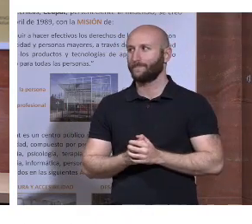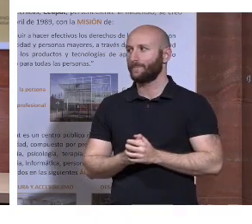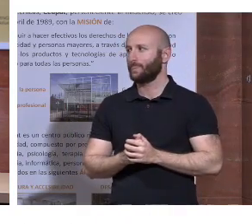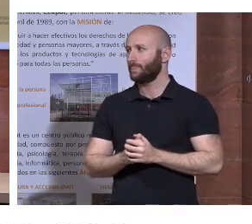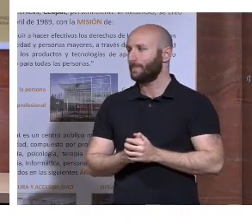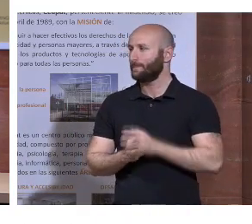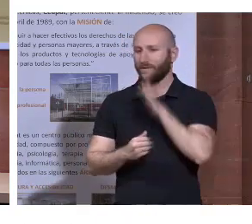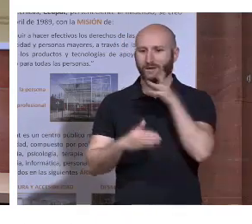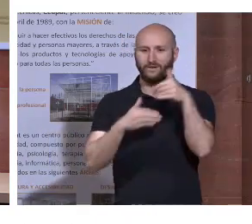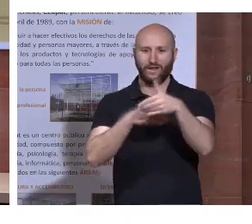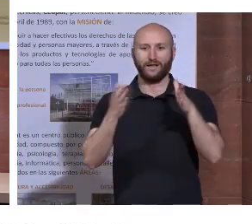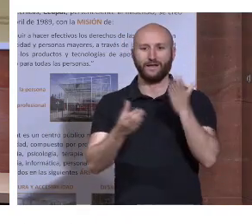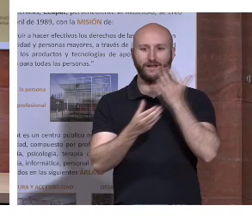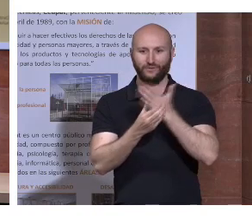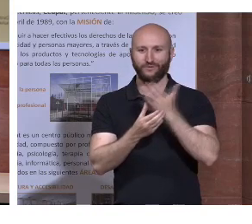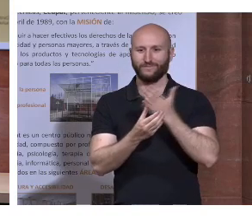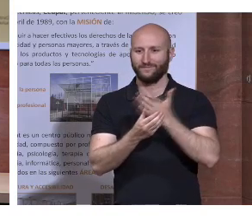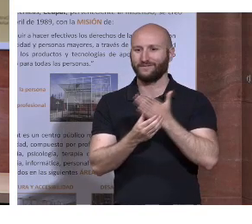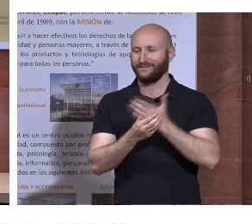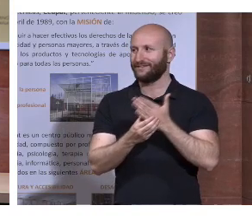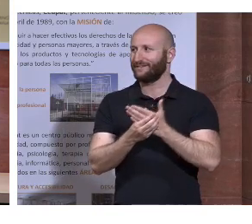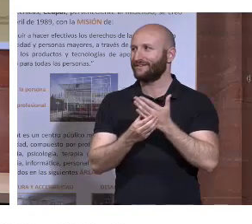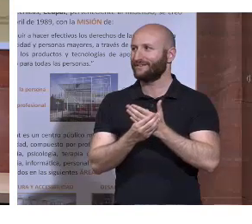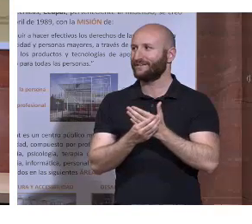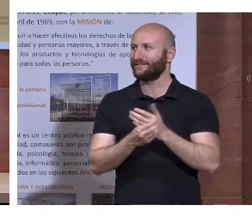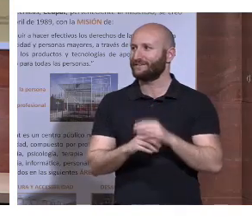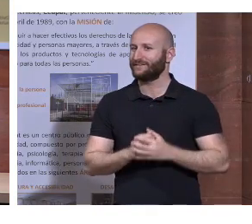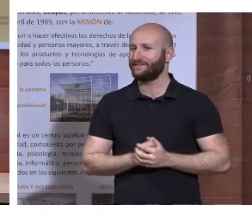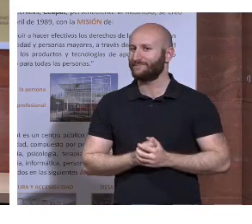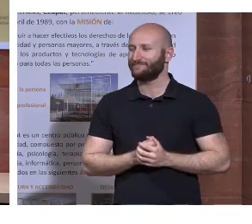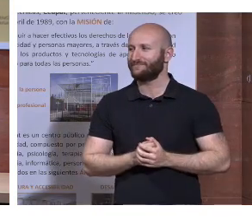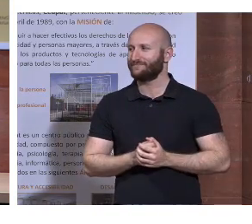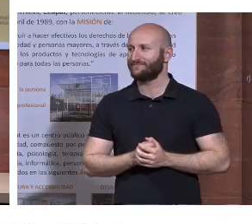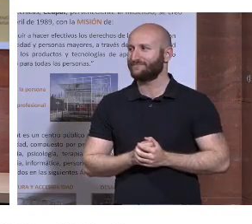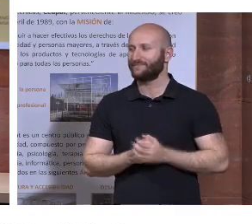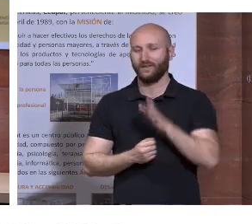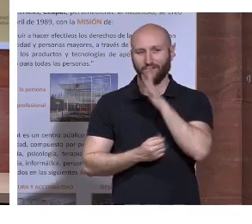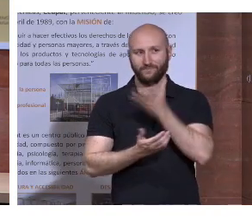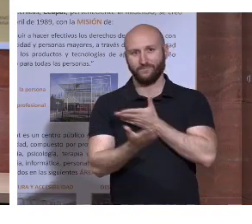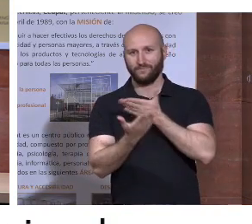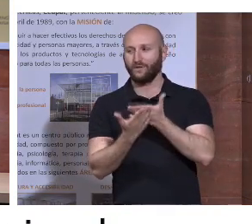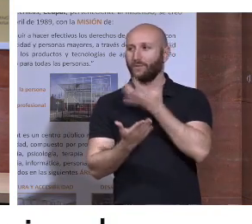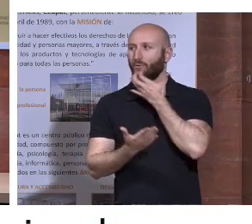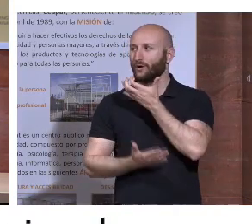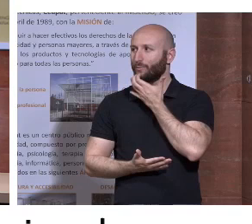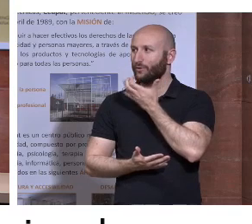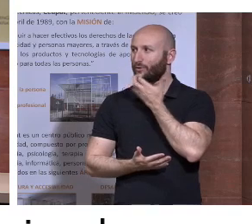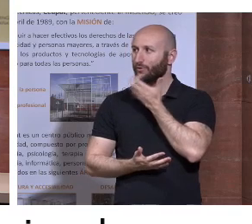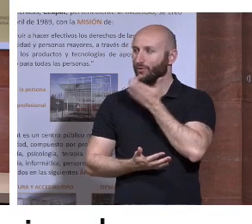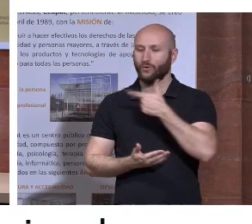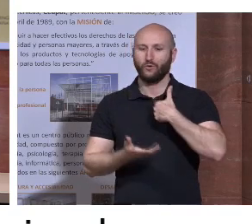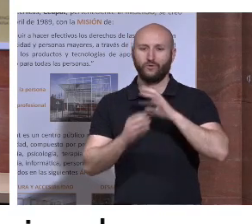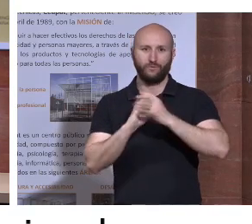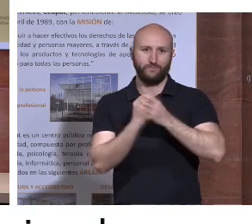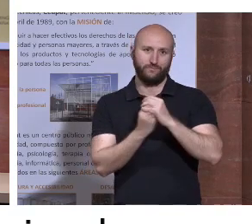cartas. Bueno, de póker, ¿vale? Y te voy a pedir, por ejemplo... Yo voy a hacer así,